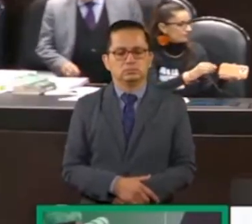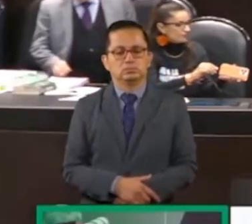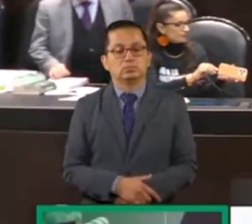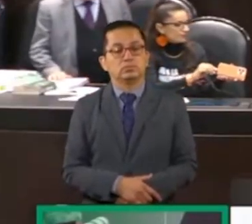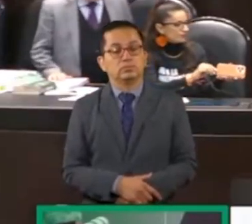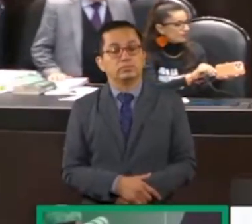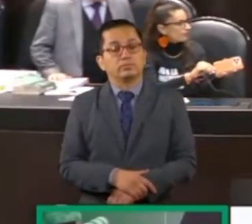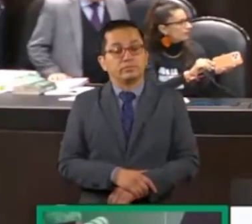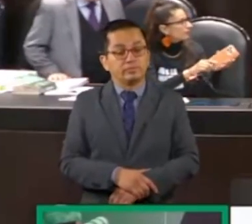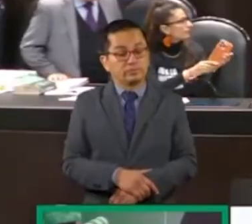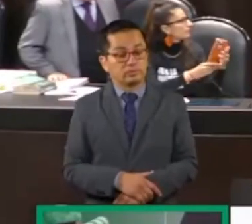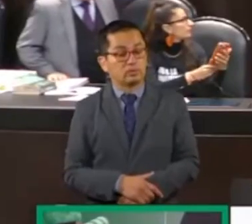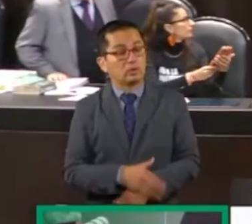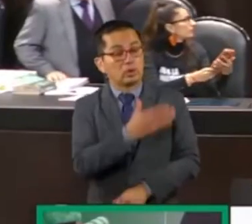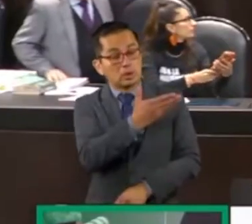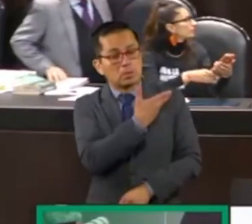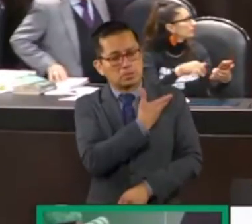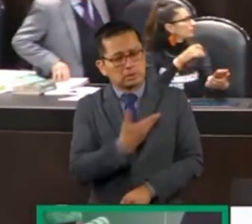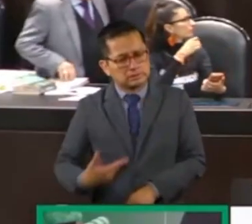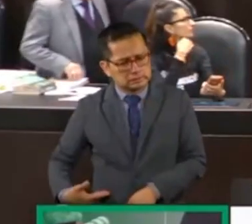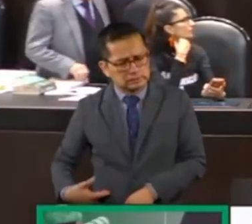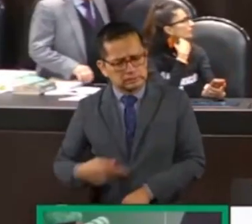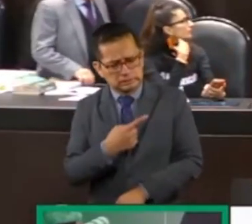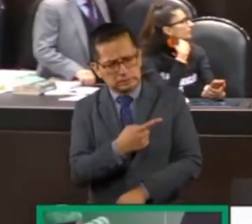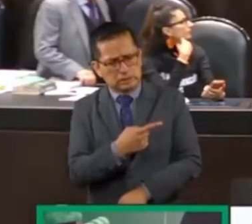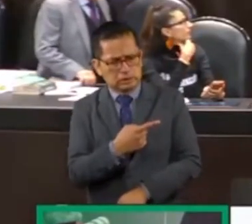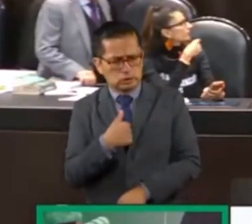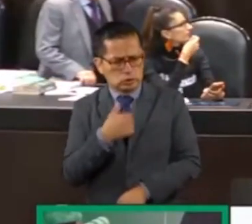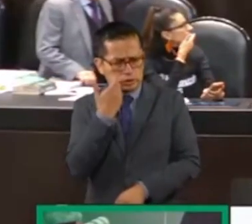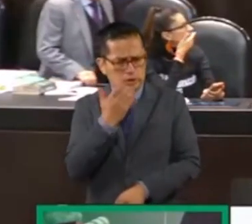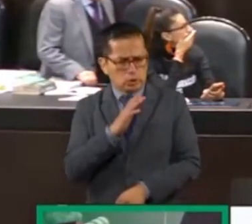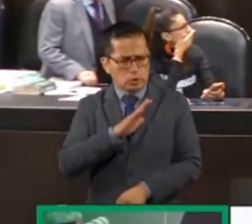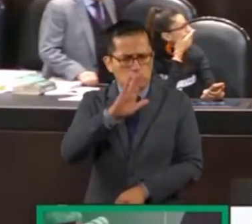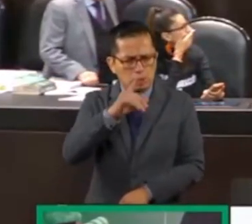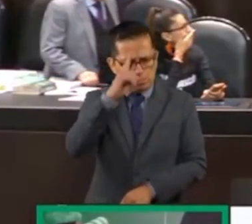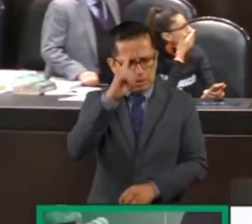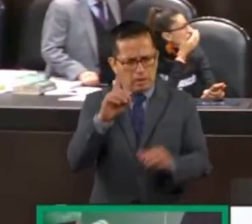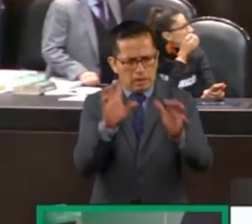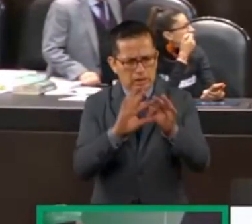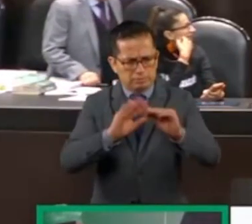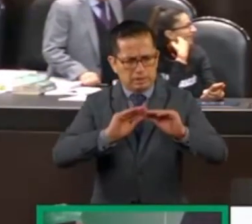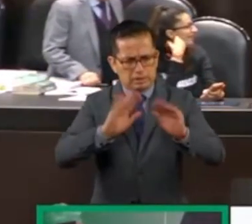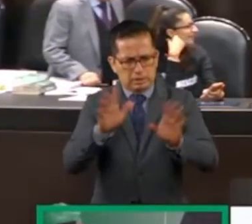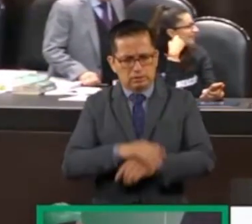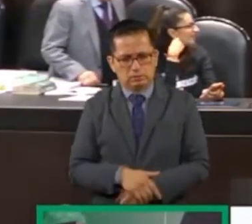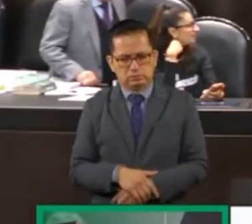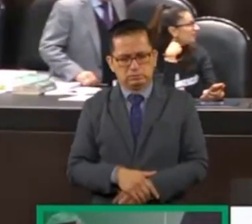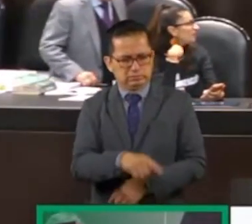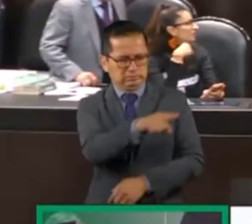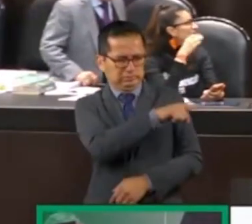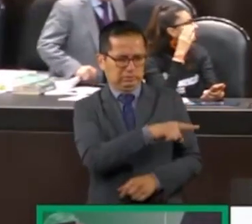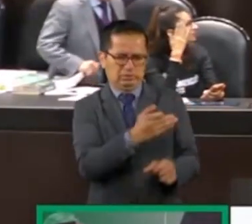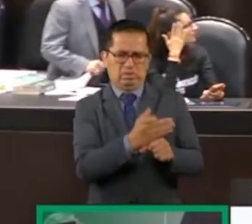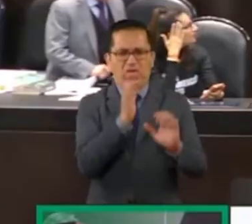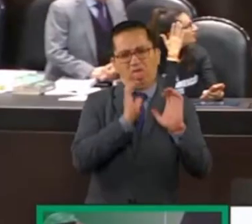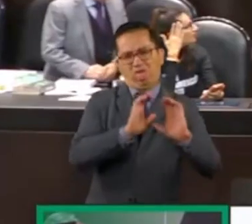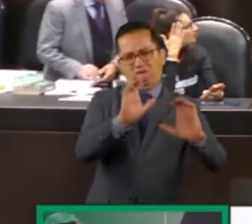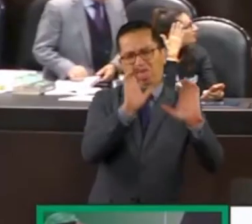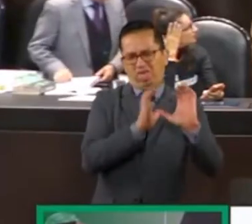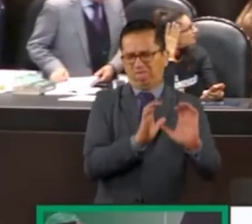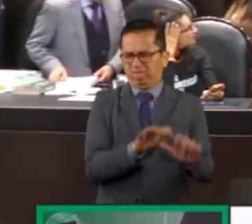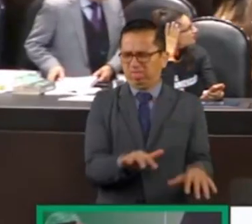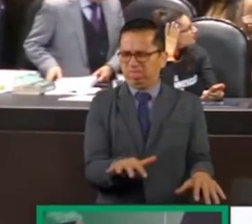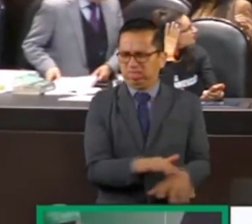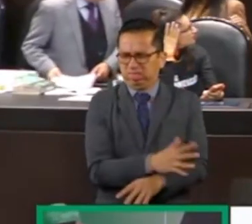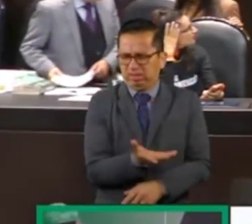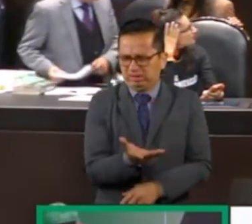Presidente, le pido una moción de ilustración. Permítame un segundo. segundo. Cantan Mali Cursi. Permítame un segundo. Le voy a pedir que